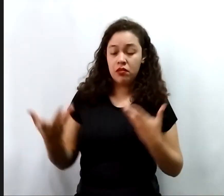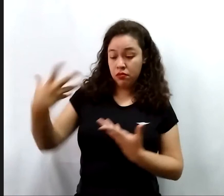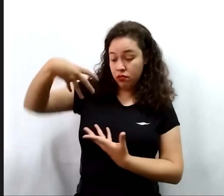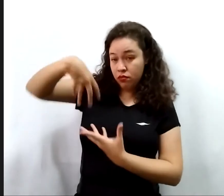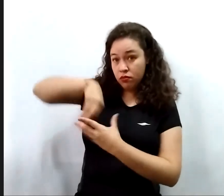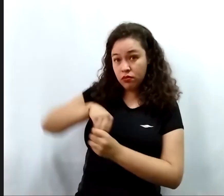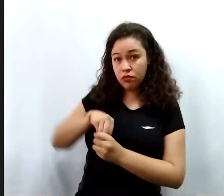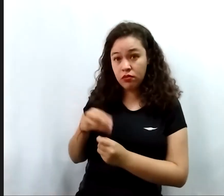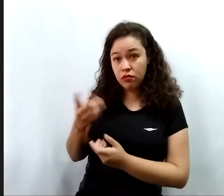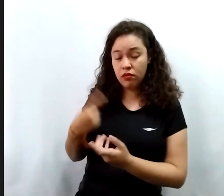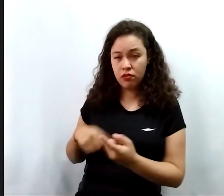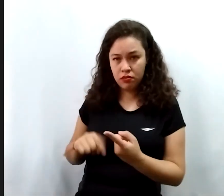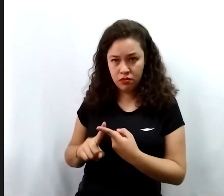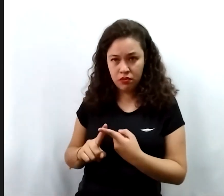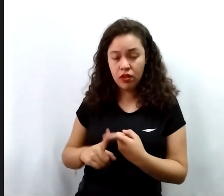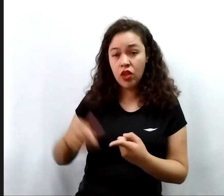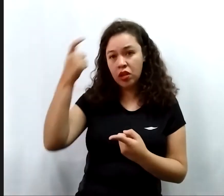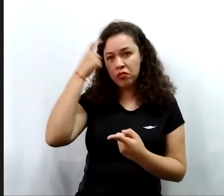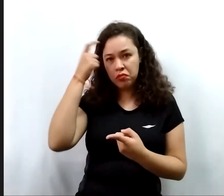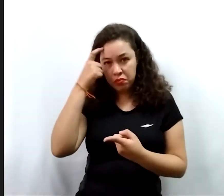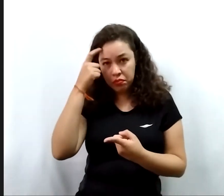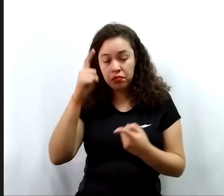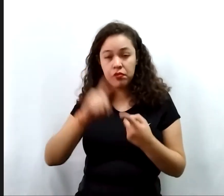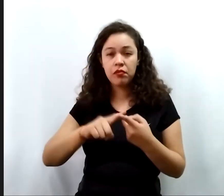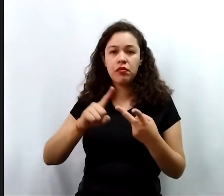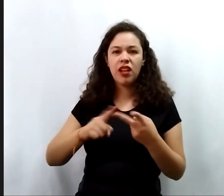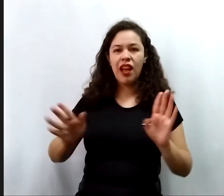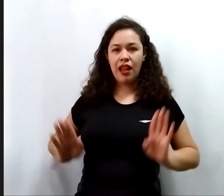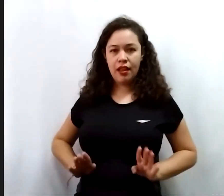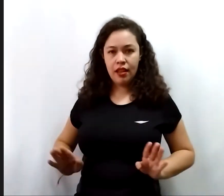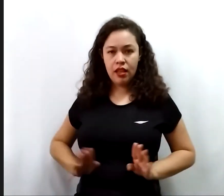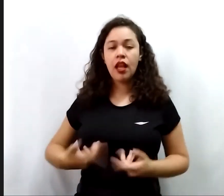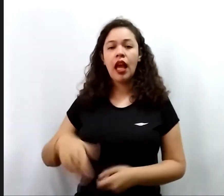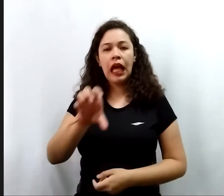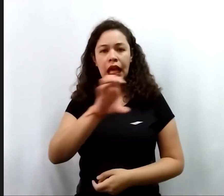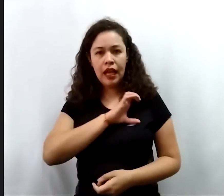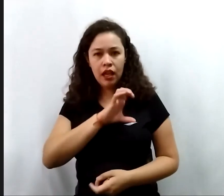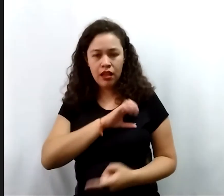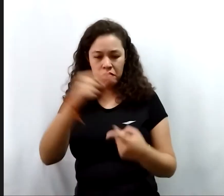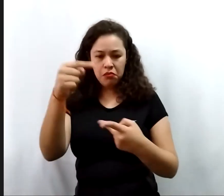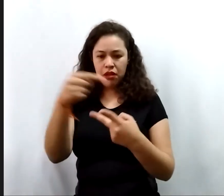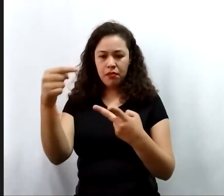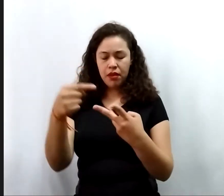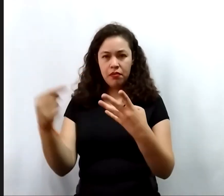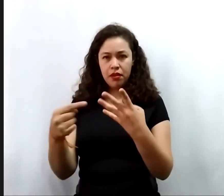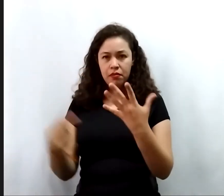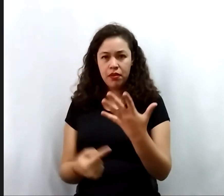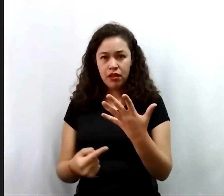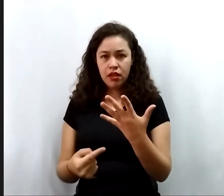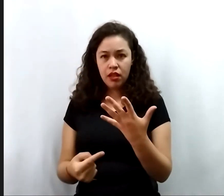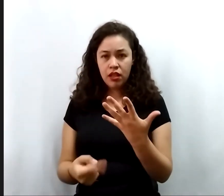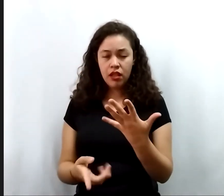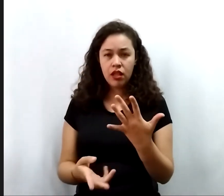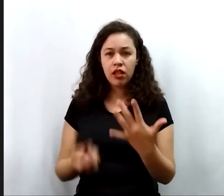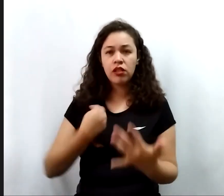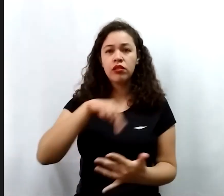decir, componente cognitivo, conductual, afectivo, etcétera, no nos vamos a dar